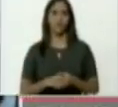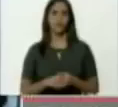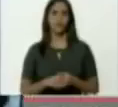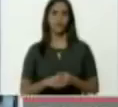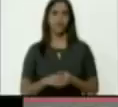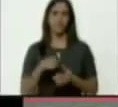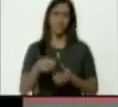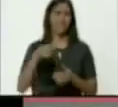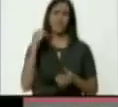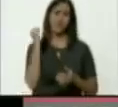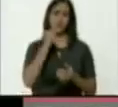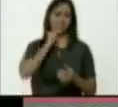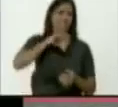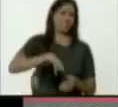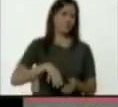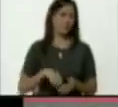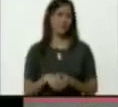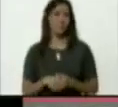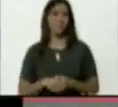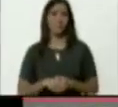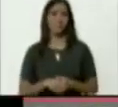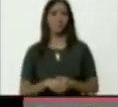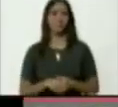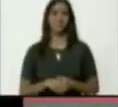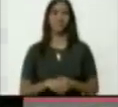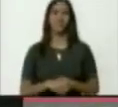No mames, qué asco.